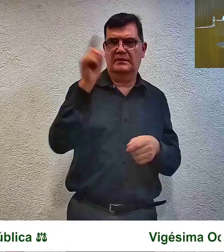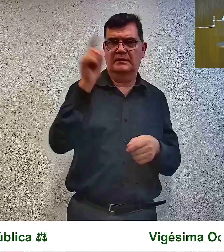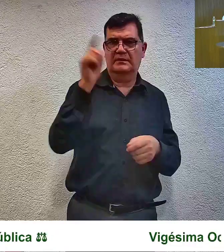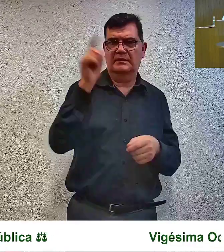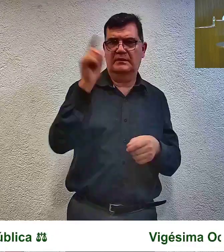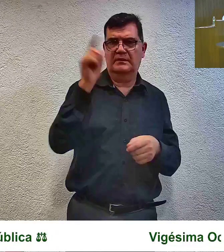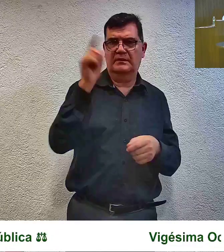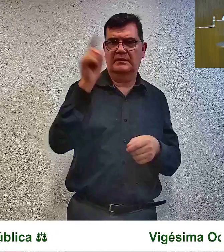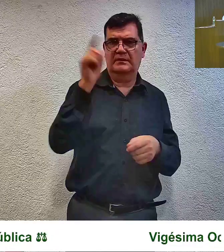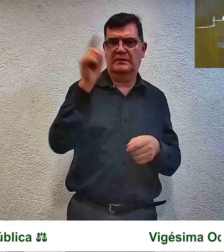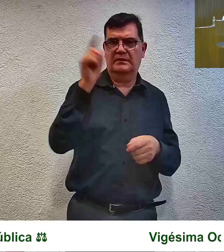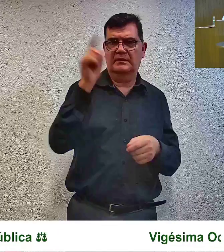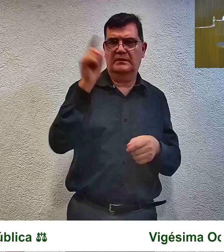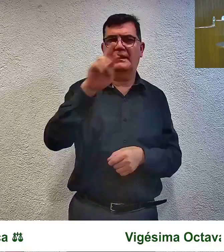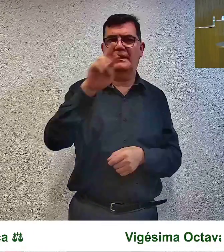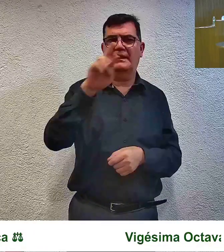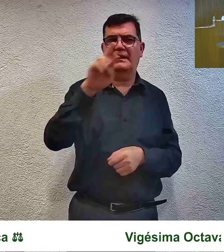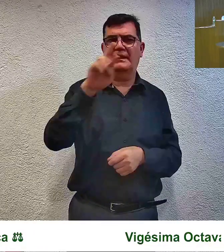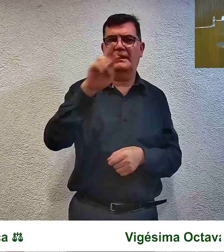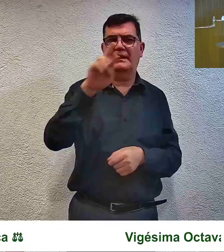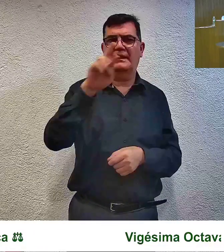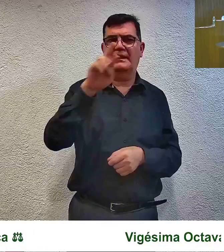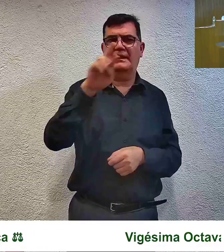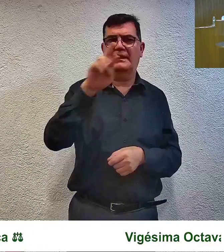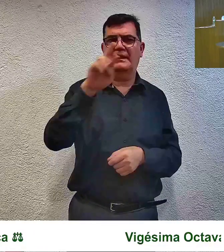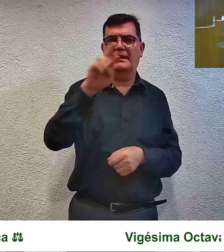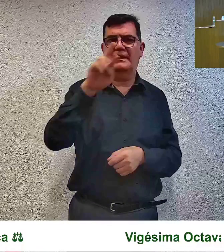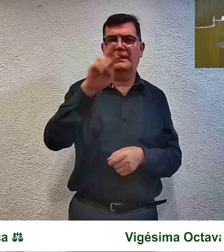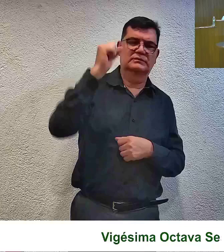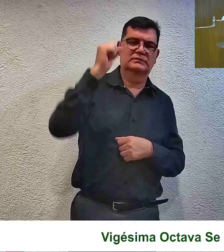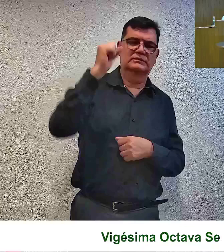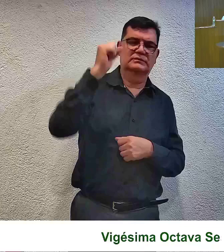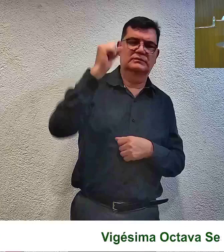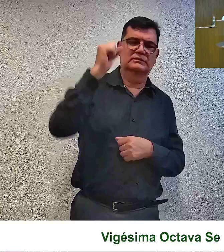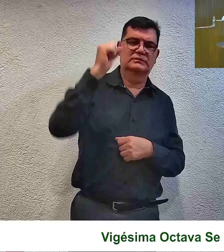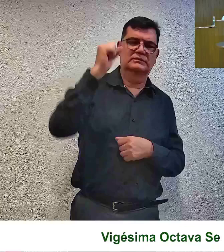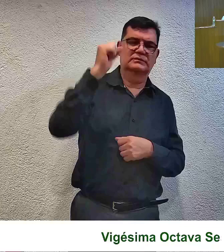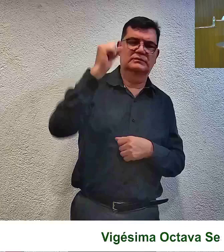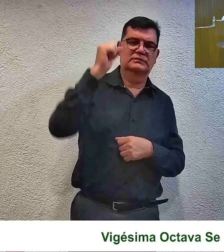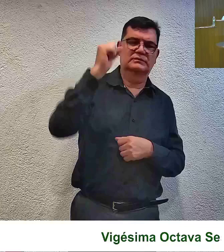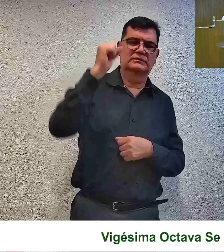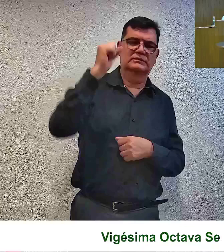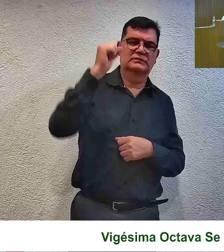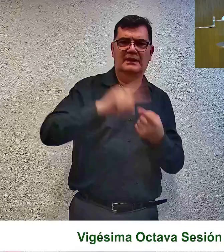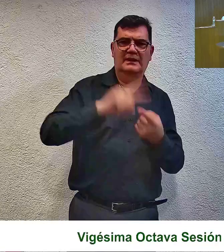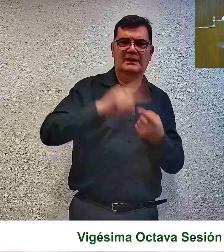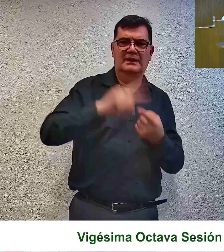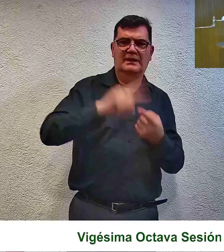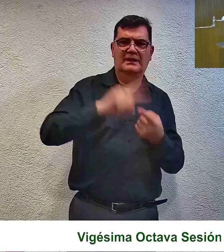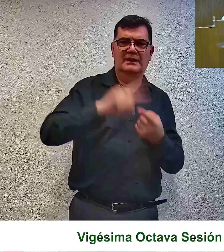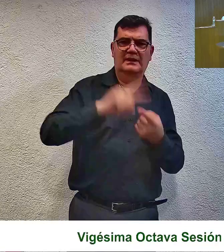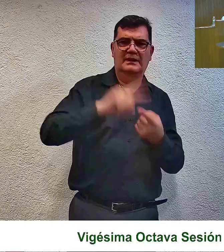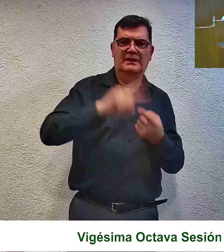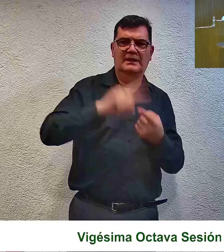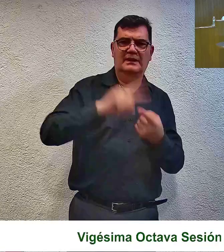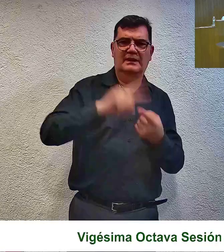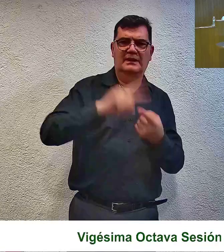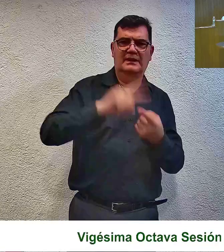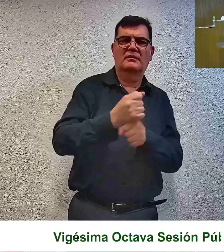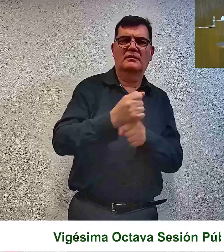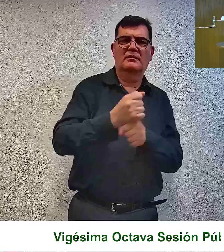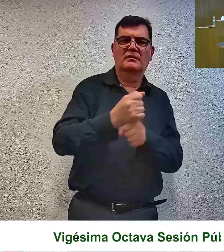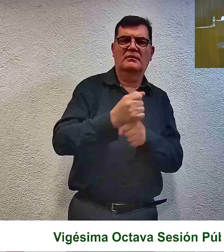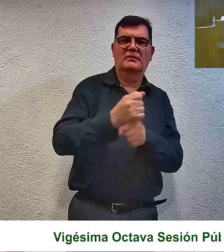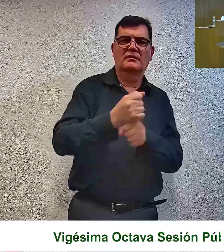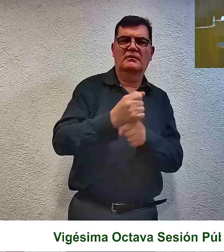2023-2024, Wilber Ramírez Rodríguez fue electo síndico procurador del ayuntamiento mencionado. 2. Denuncia por violencia política. El 2